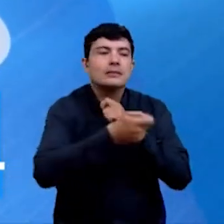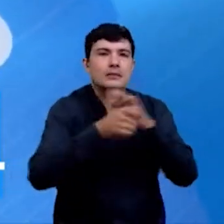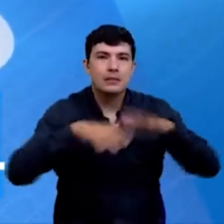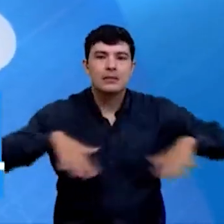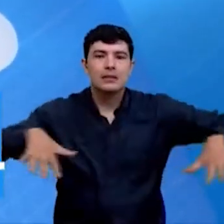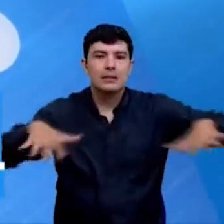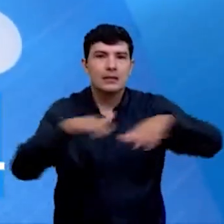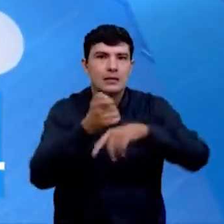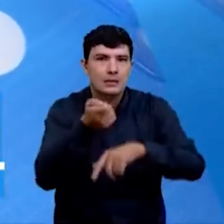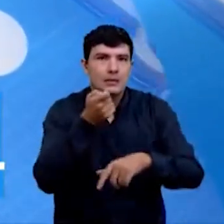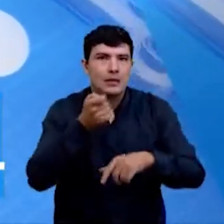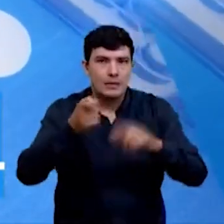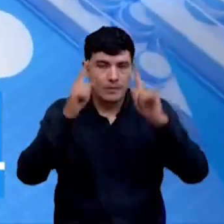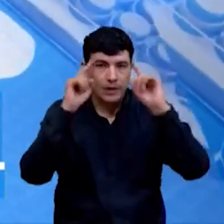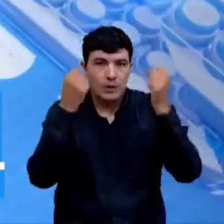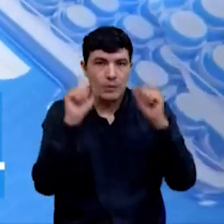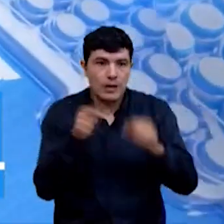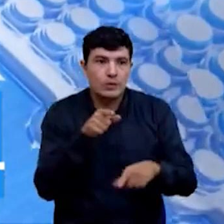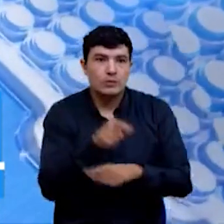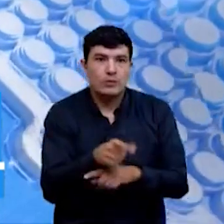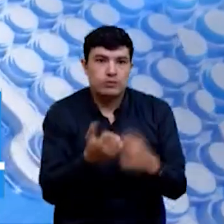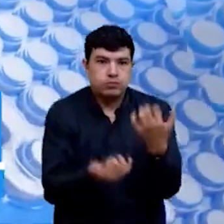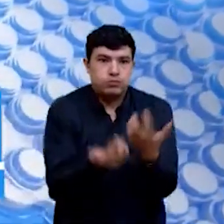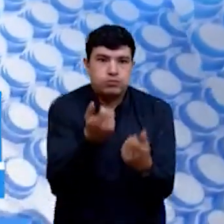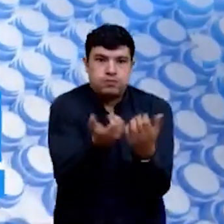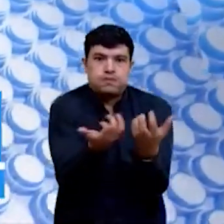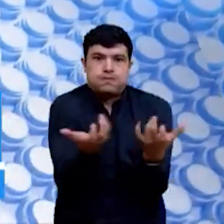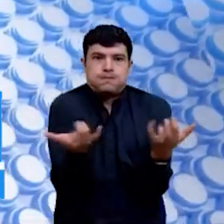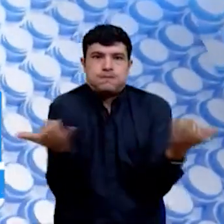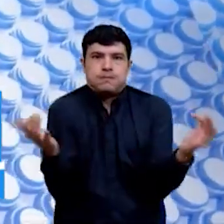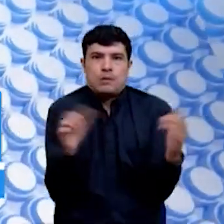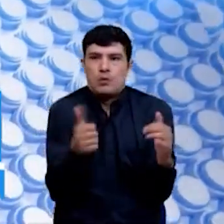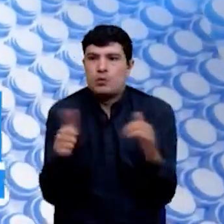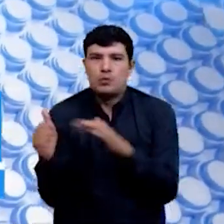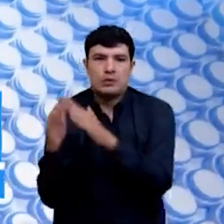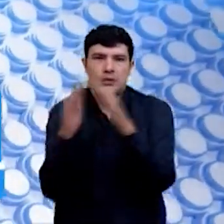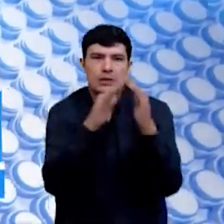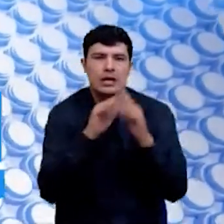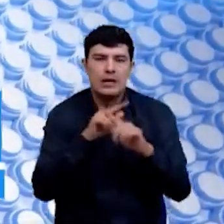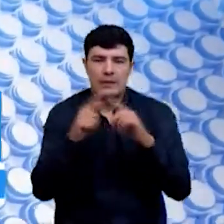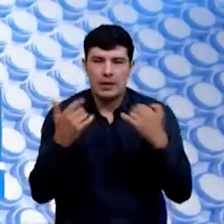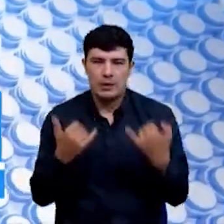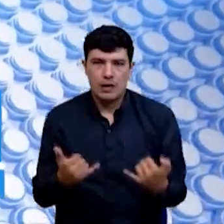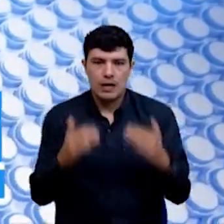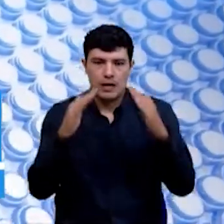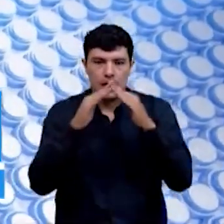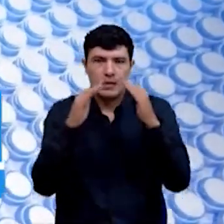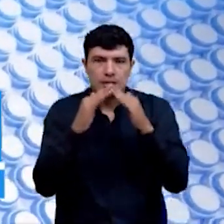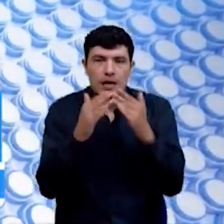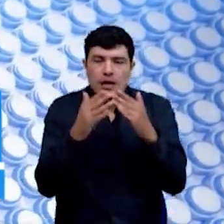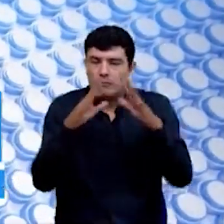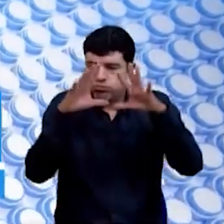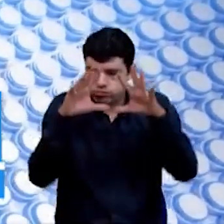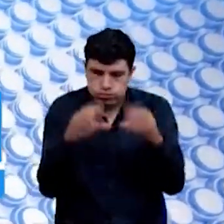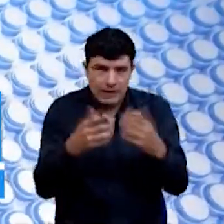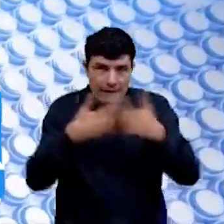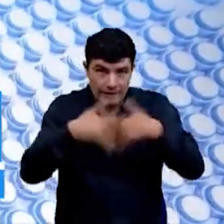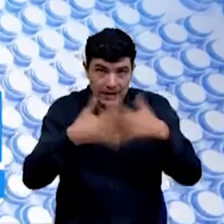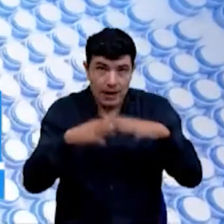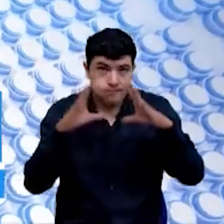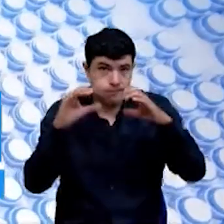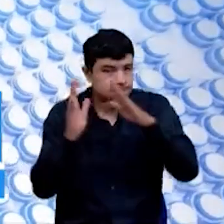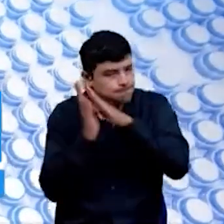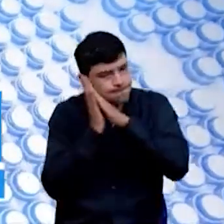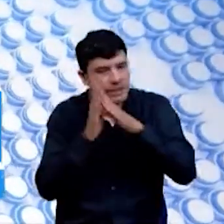sector por el temor de la propagación del fuego en otras viviendas. Y a esta hora ya el fuego es controlado y ha sido apagado